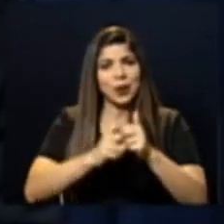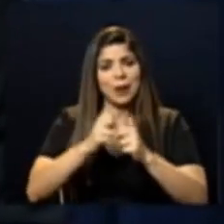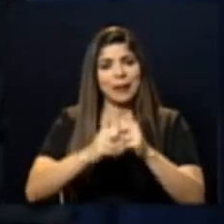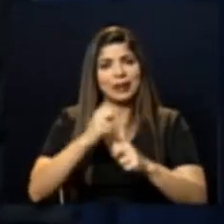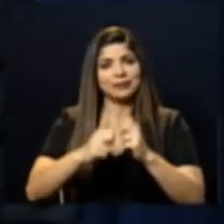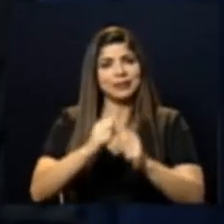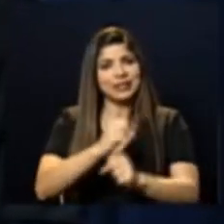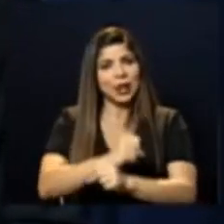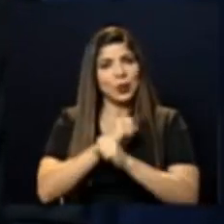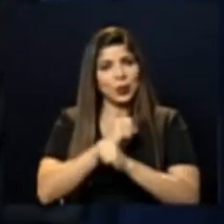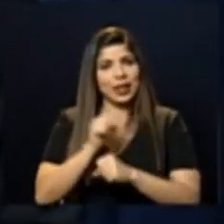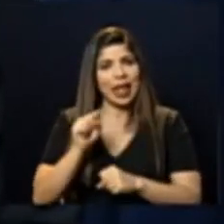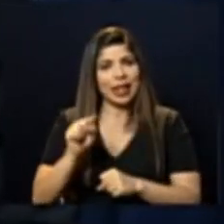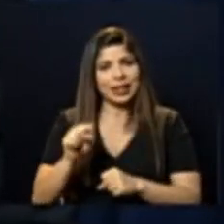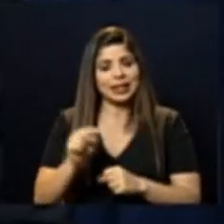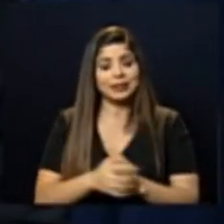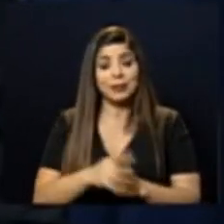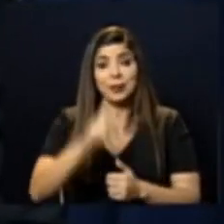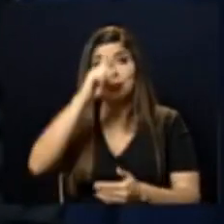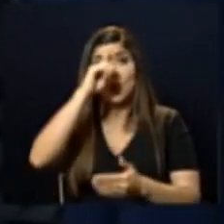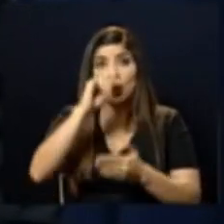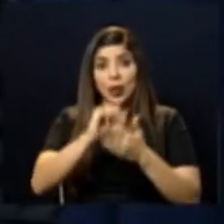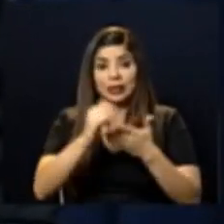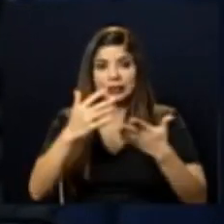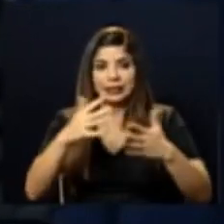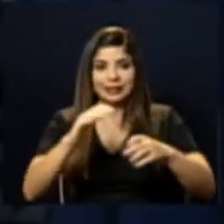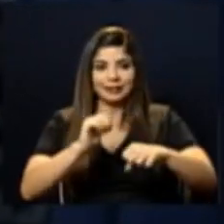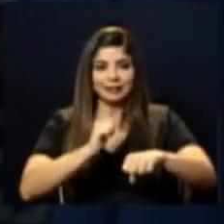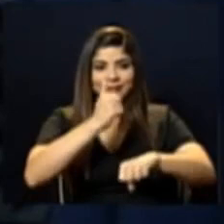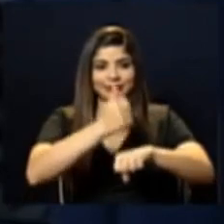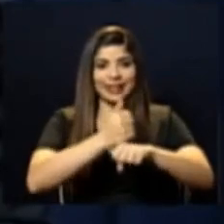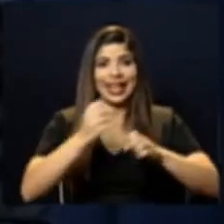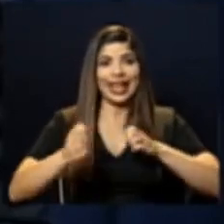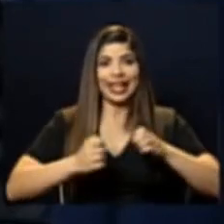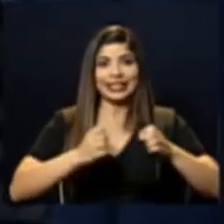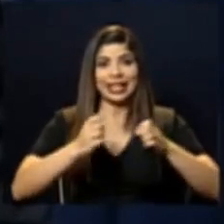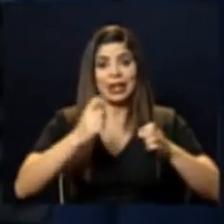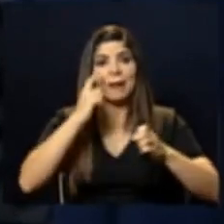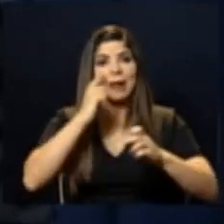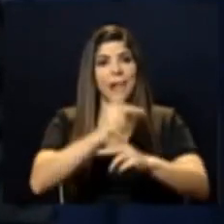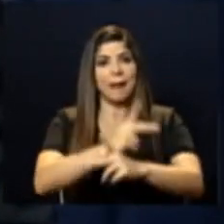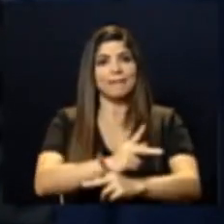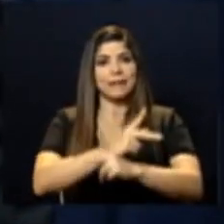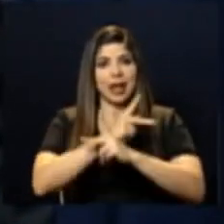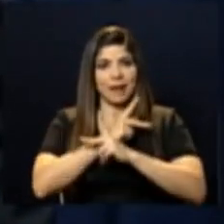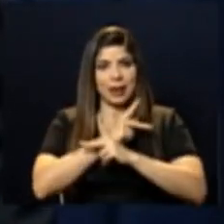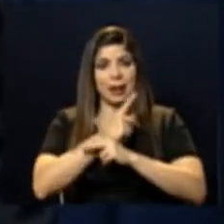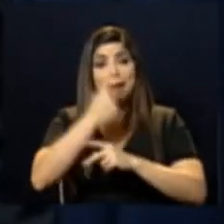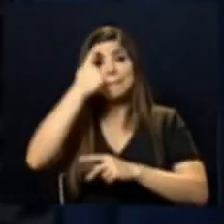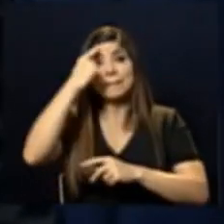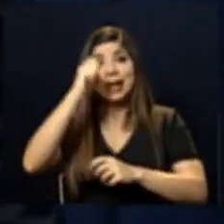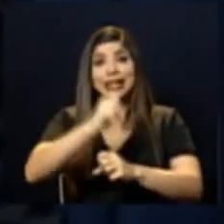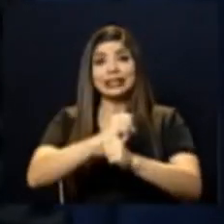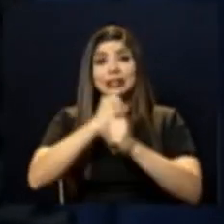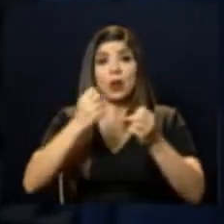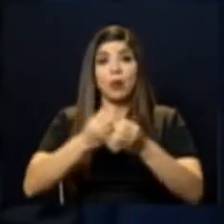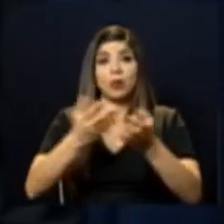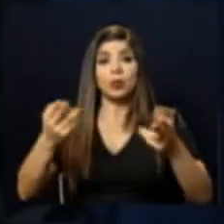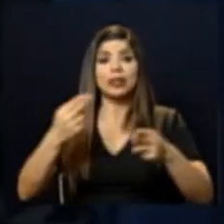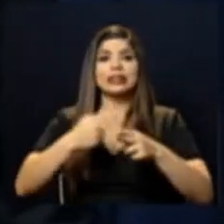seguridad. Por ello se ha desarrollado también la Estrategia Integral de Prevención para la Seguridad